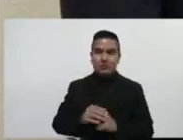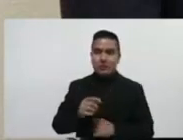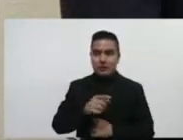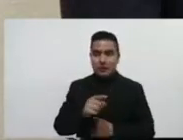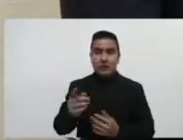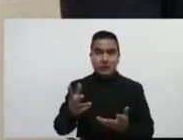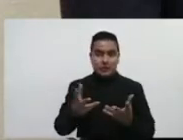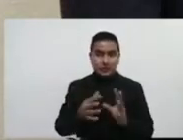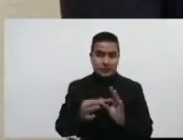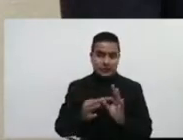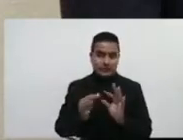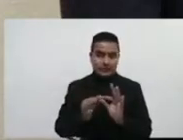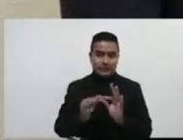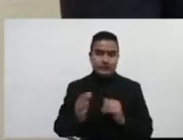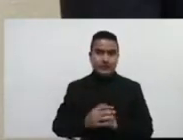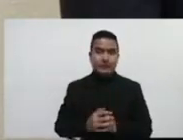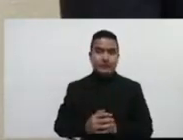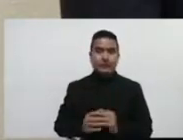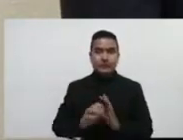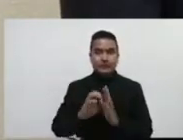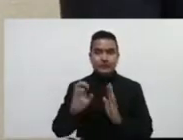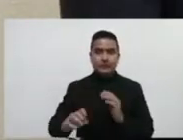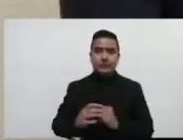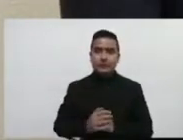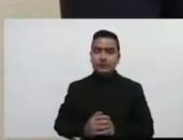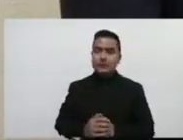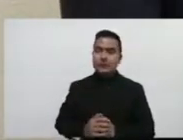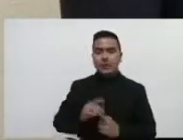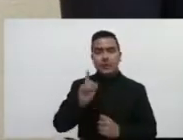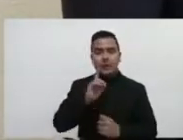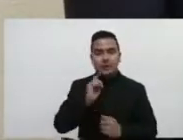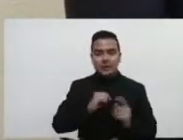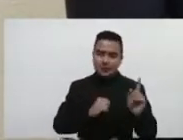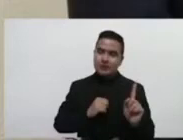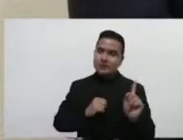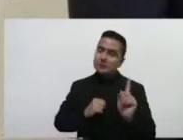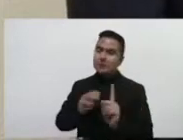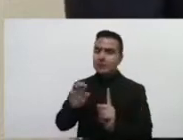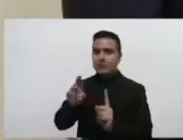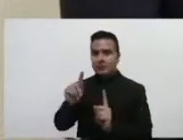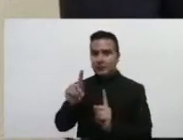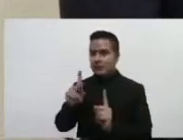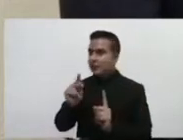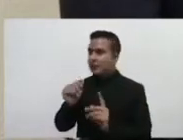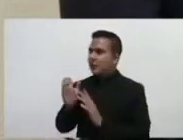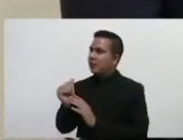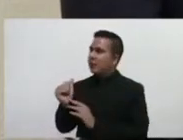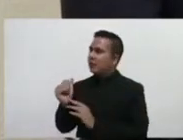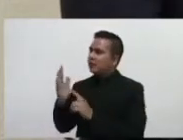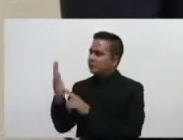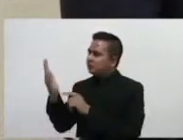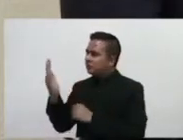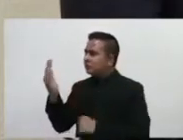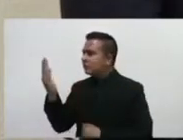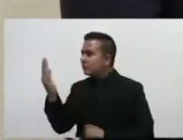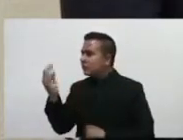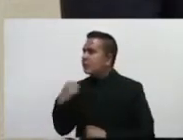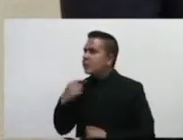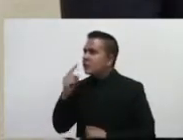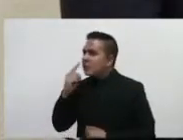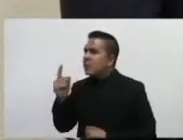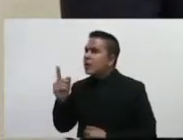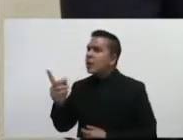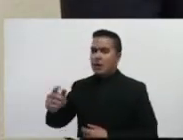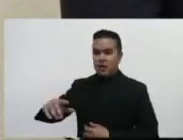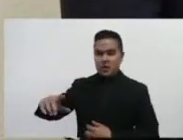Quejas, porque haz de cuenta que tomaron el cuento de Blancanieves, ¿no? Y entonces llegaba ella, Marta Erika, y